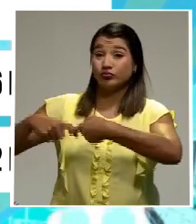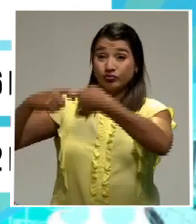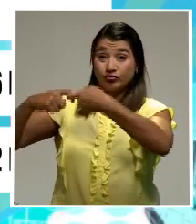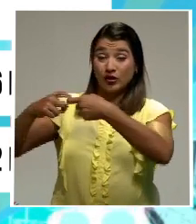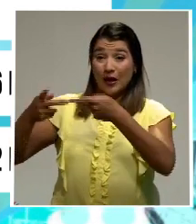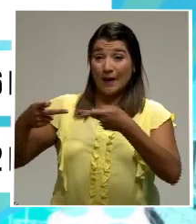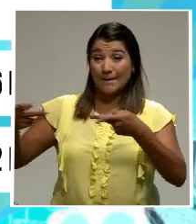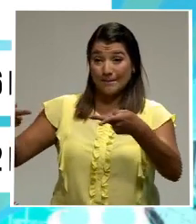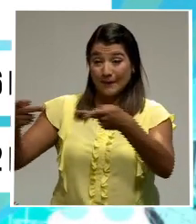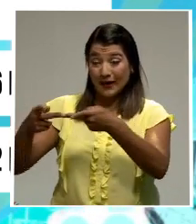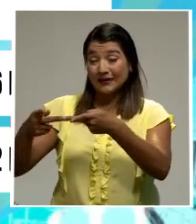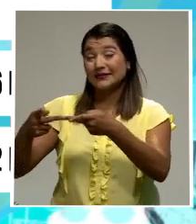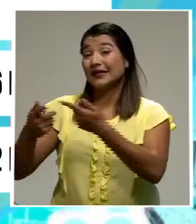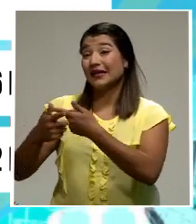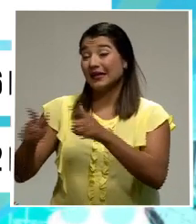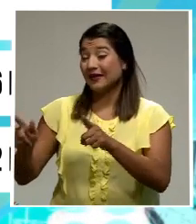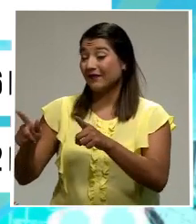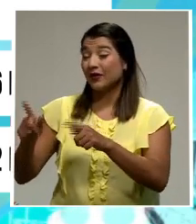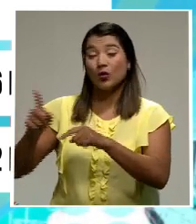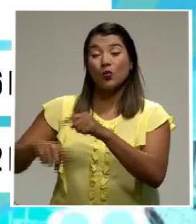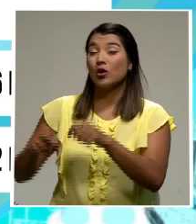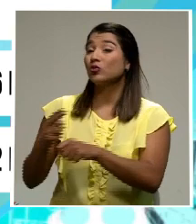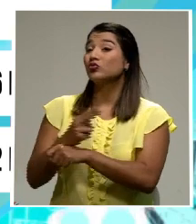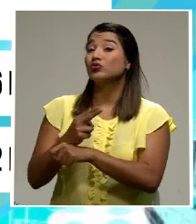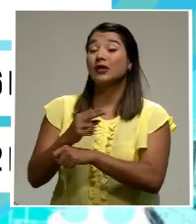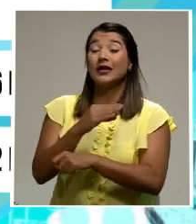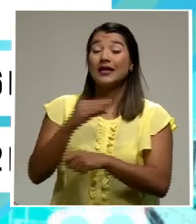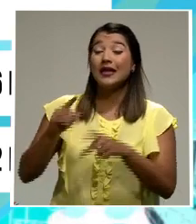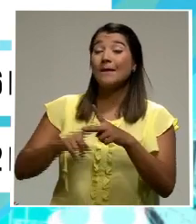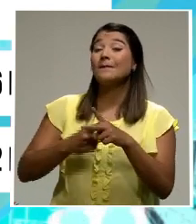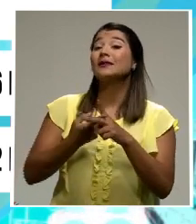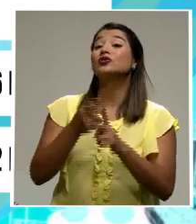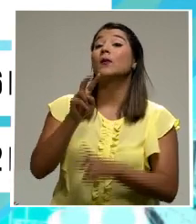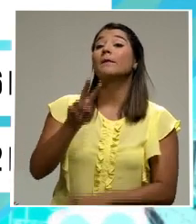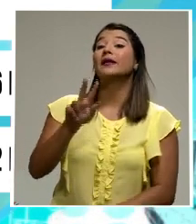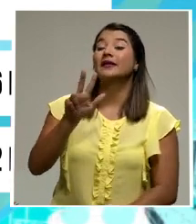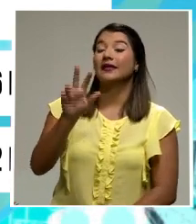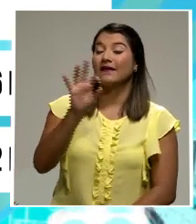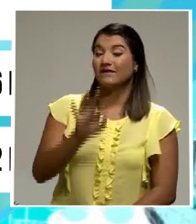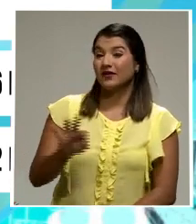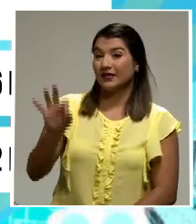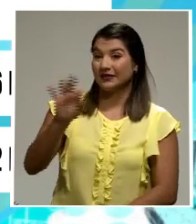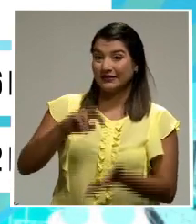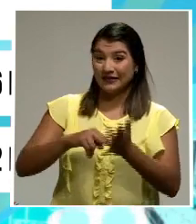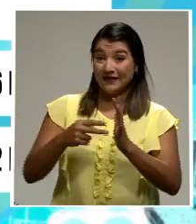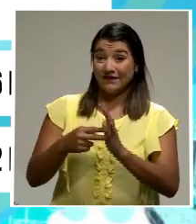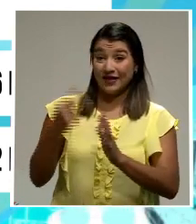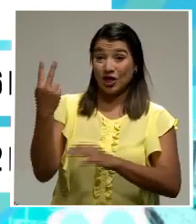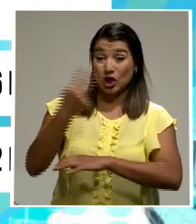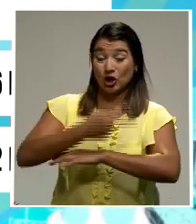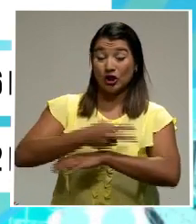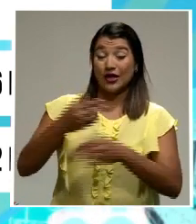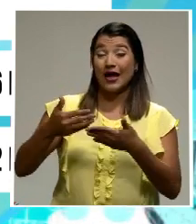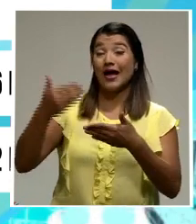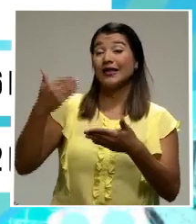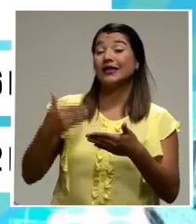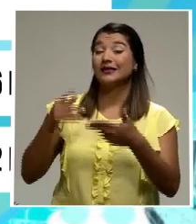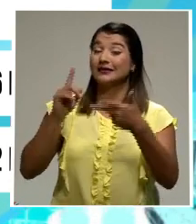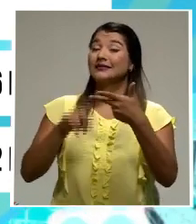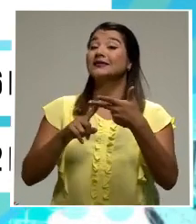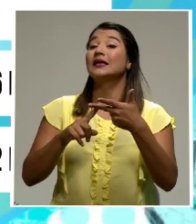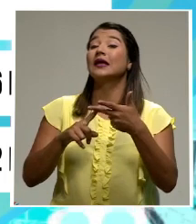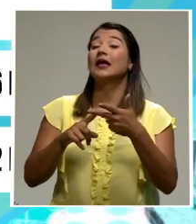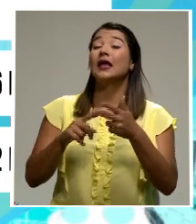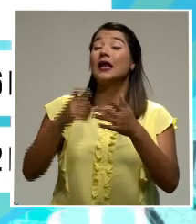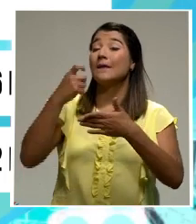está en asuntos hacendarios e ingresó el 23 de febrero, es decir, hace un par de días. Está el tema del impuesto a